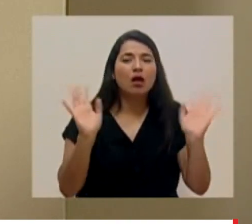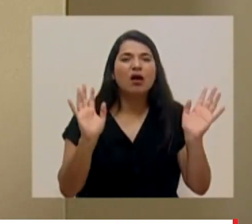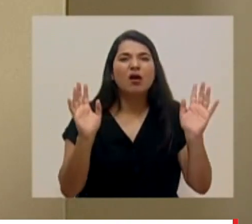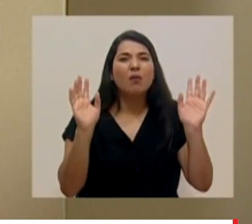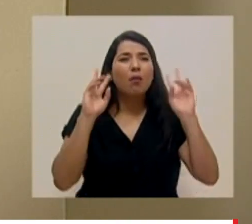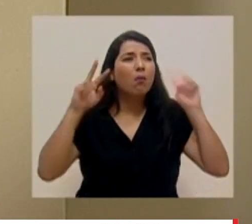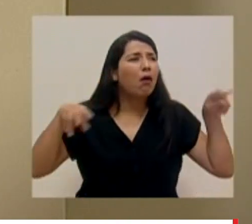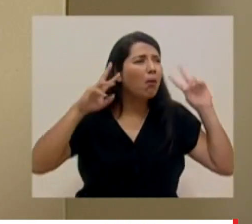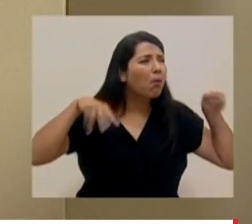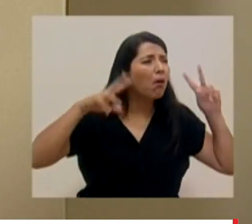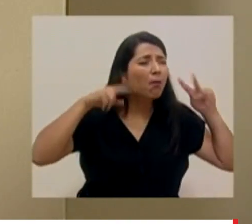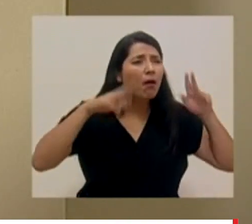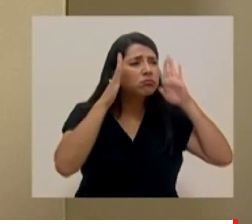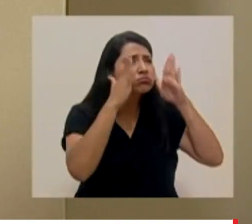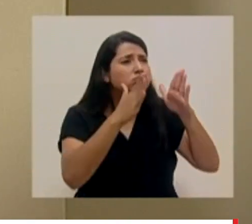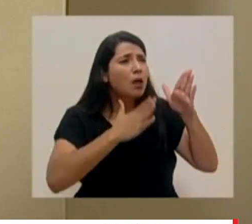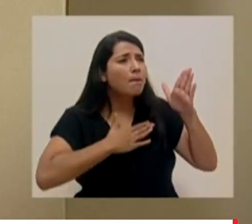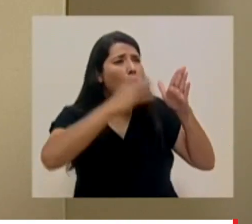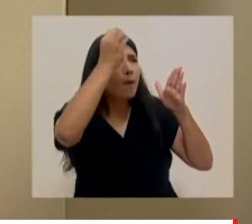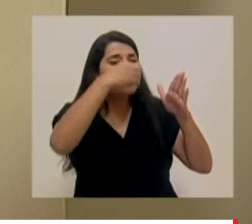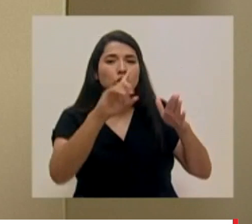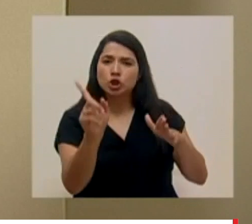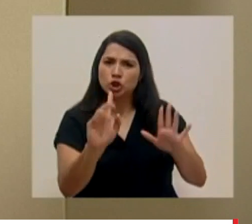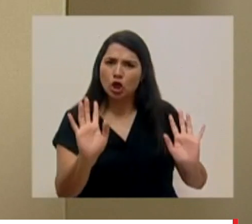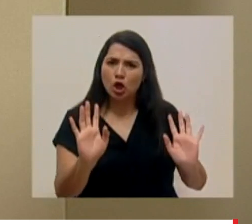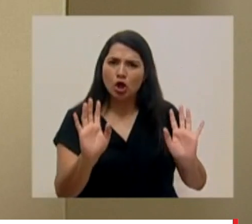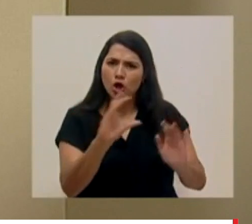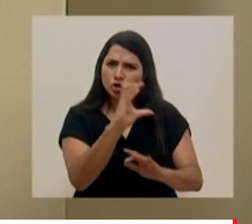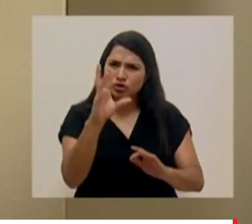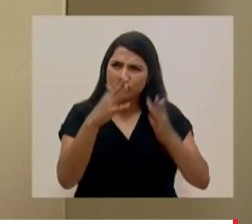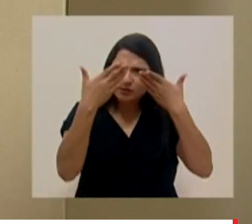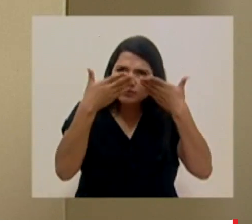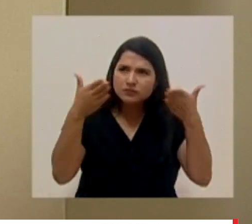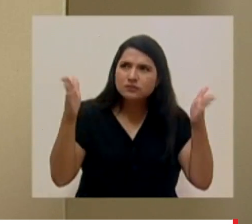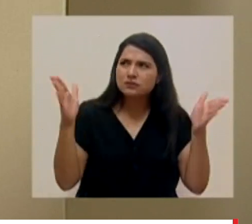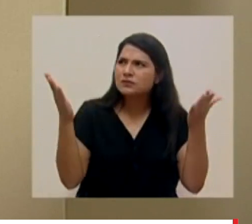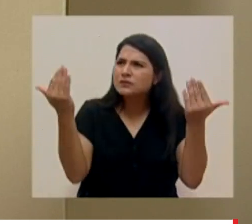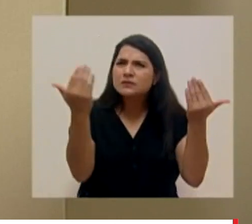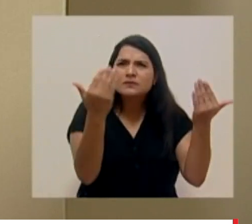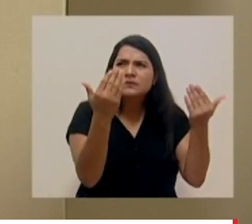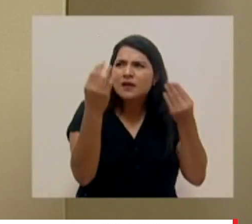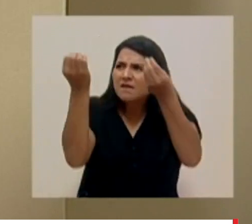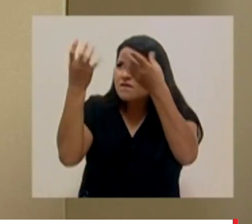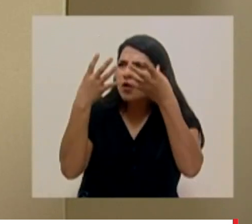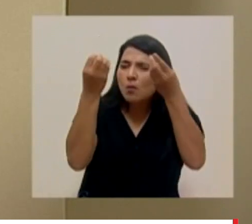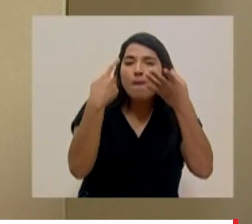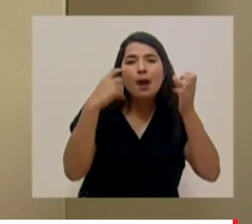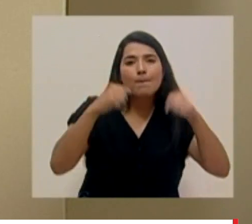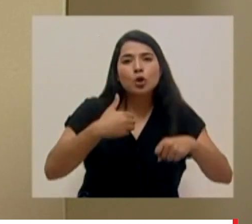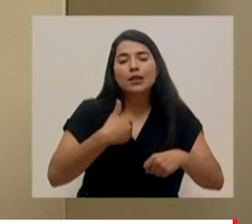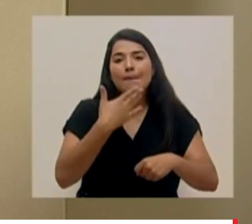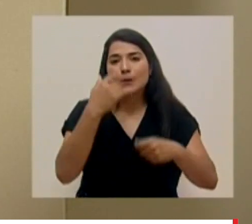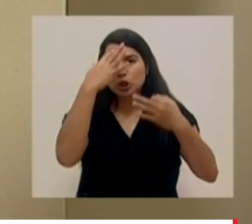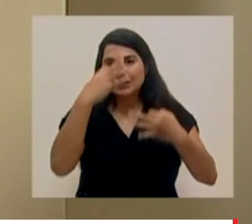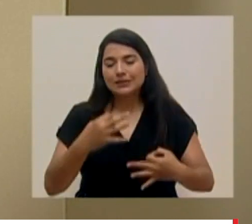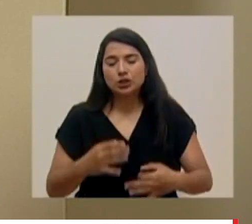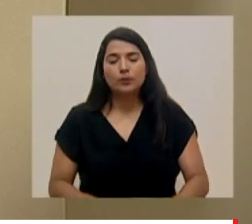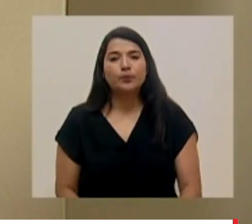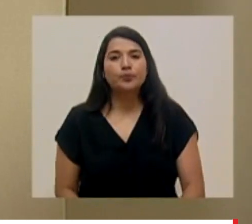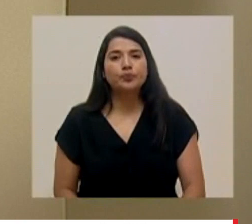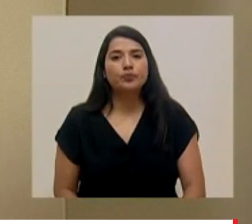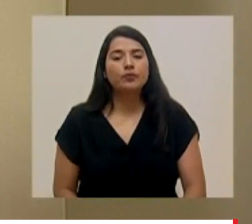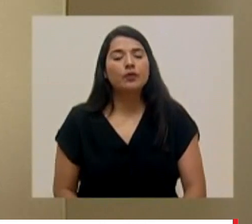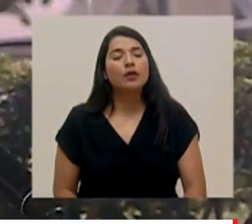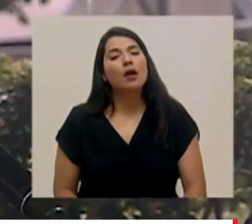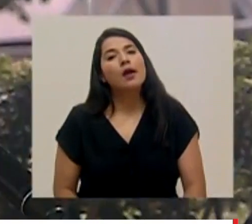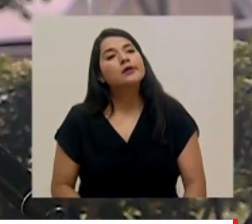de información, porque tenemos que recibir la mejor información para tomar las mejores decisiones. Don Román,